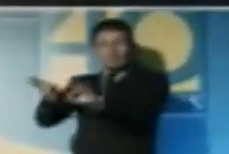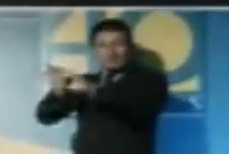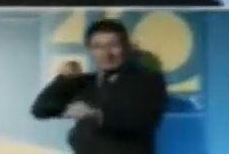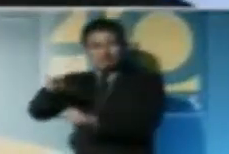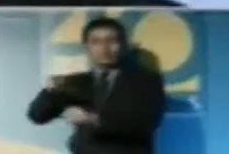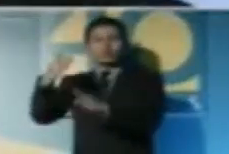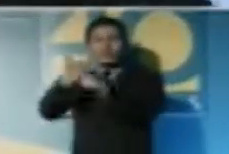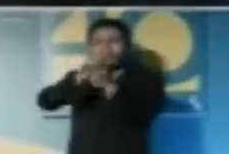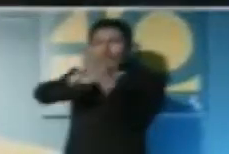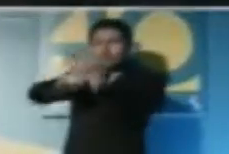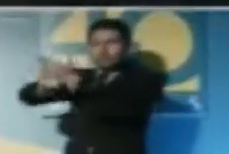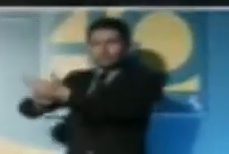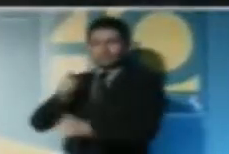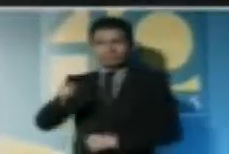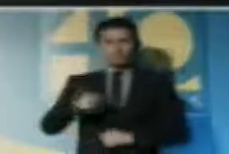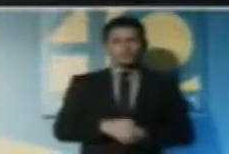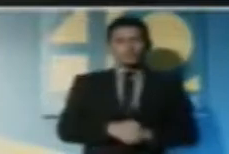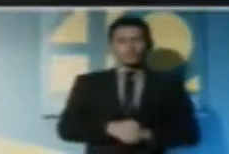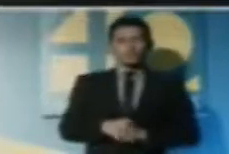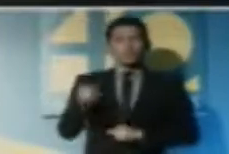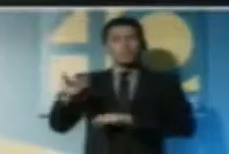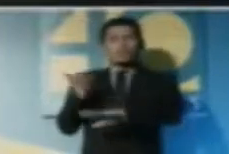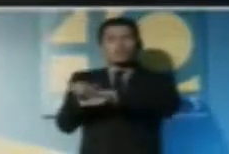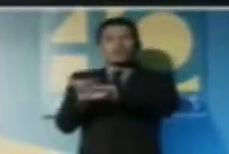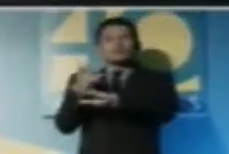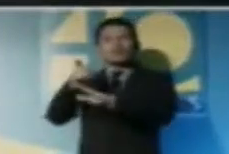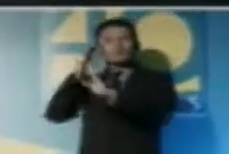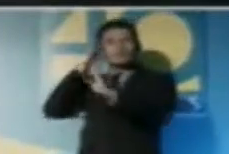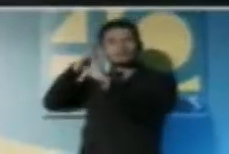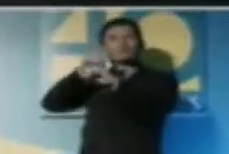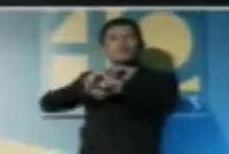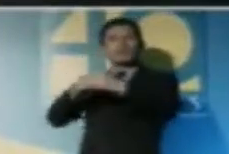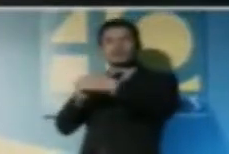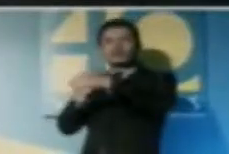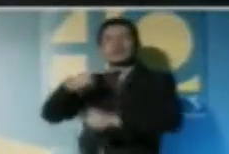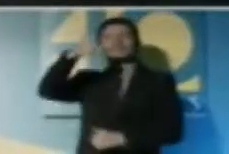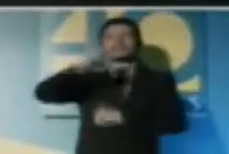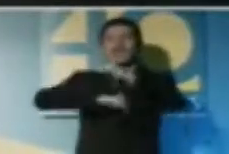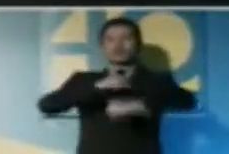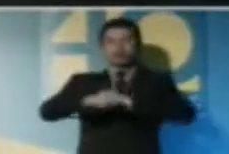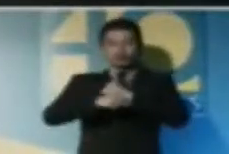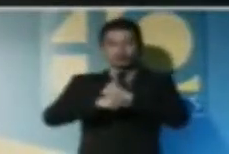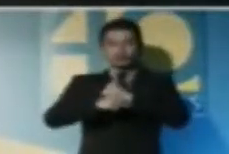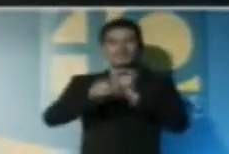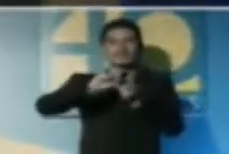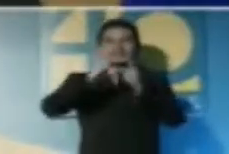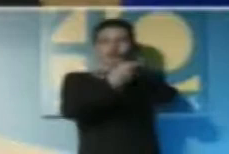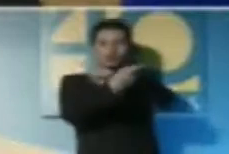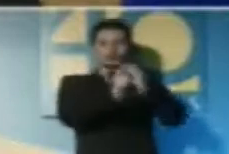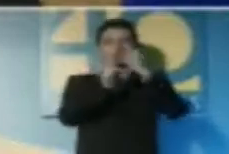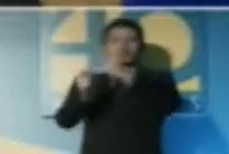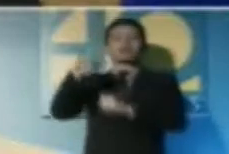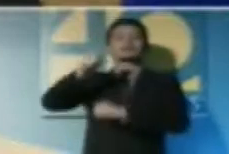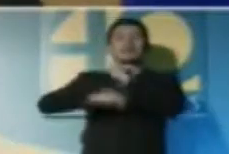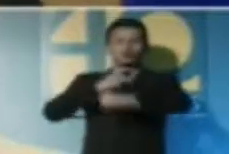resolver. Su propuesta establece un horizonte de 10 años para consolidar esa etapa de transición. En